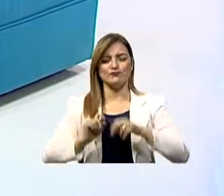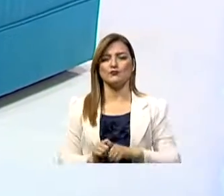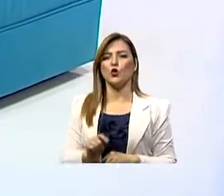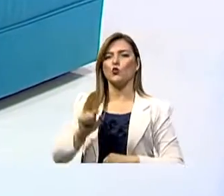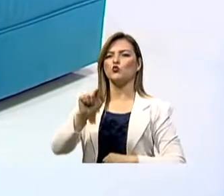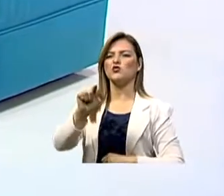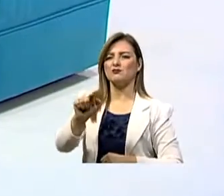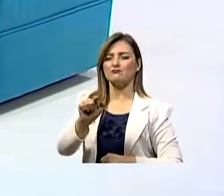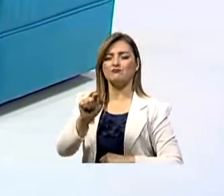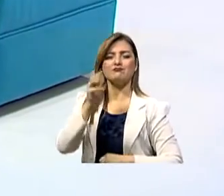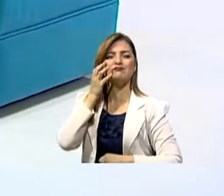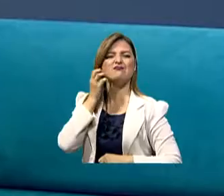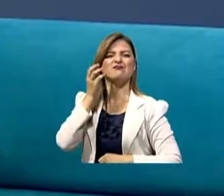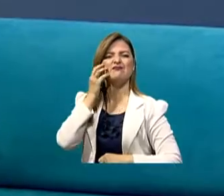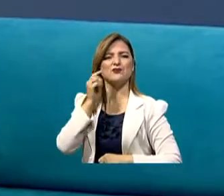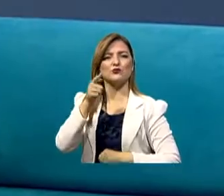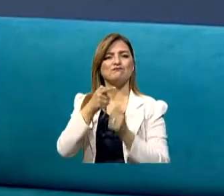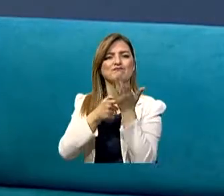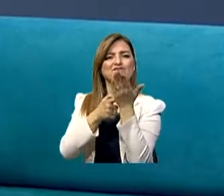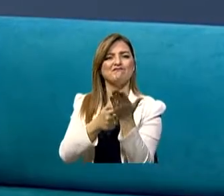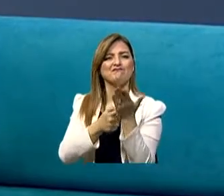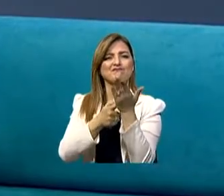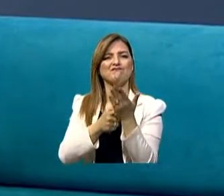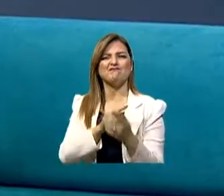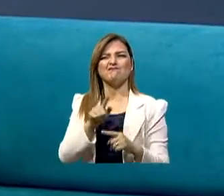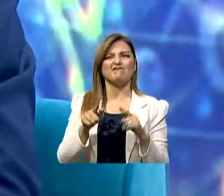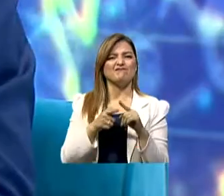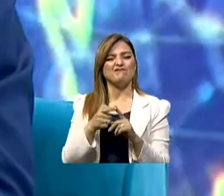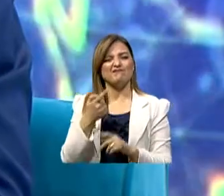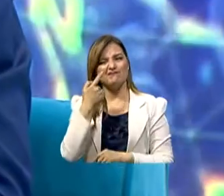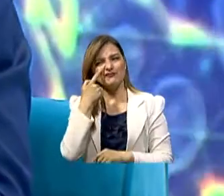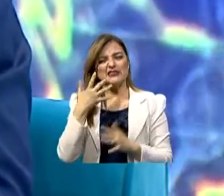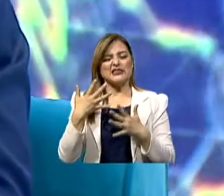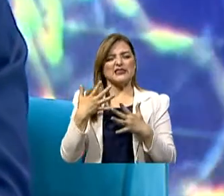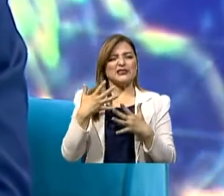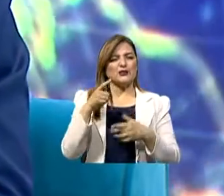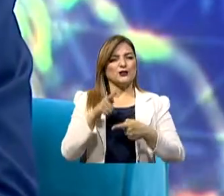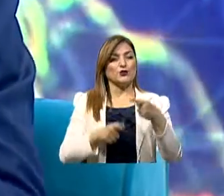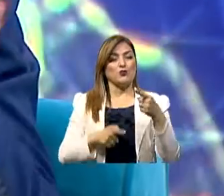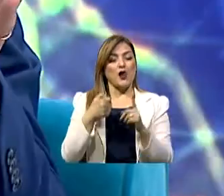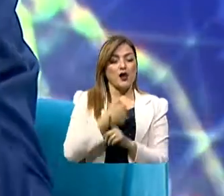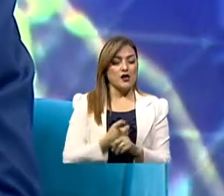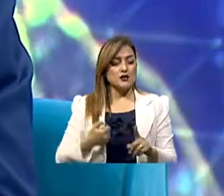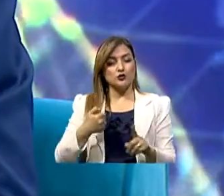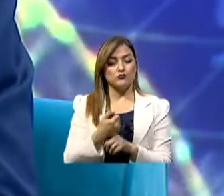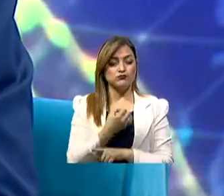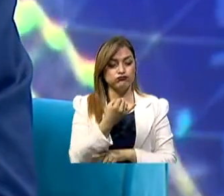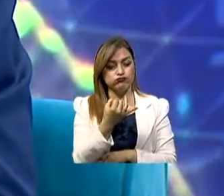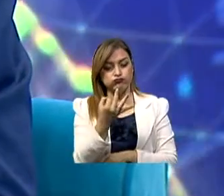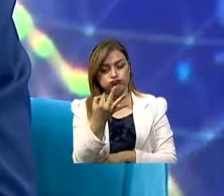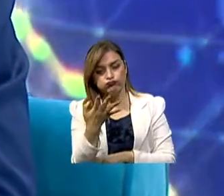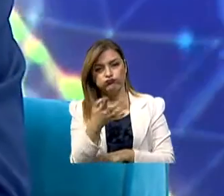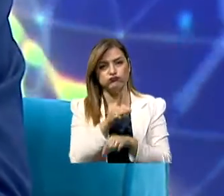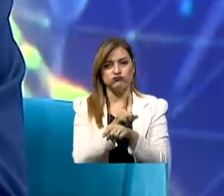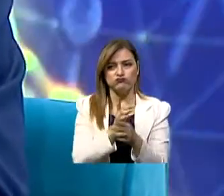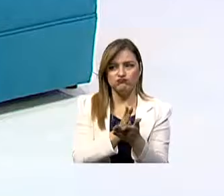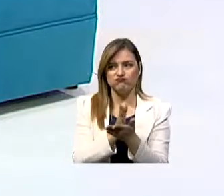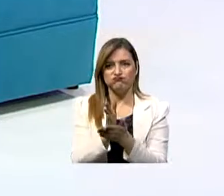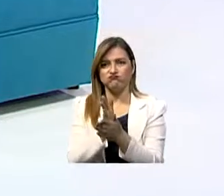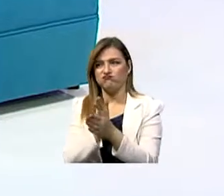usted seguramente trato esto muchísimo cuando usted vio por ejemplo que después de luchar años con esto